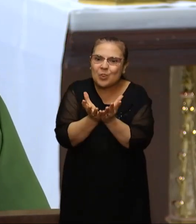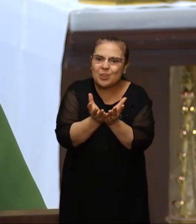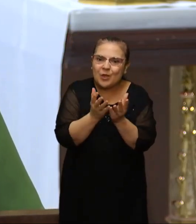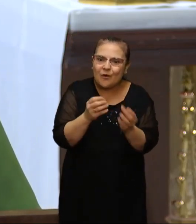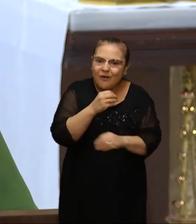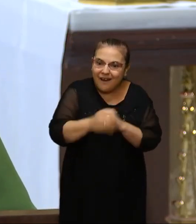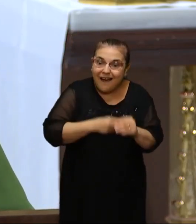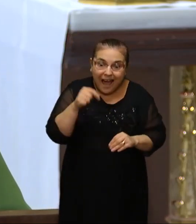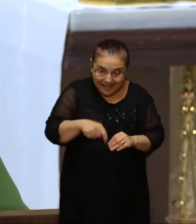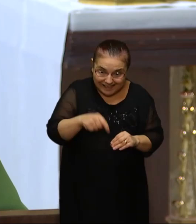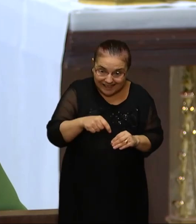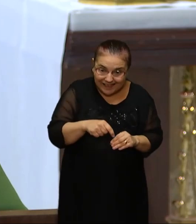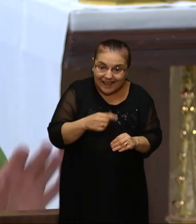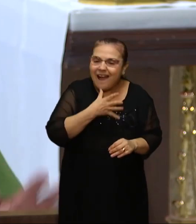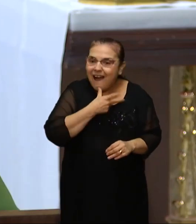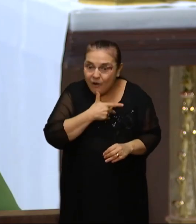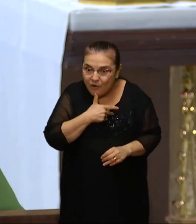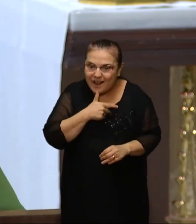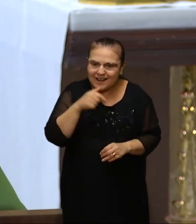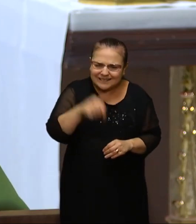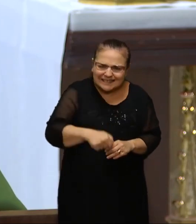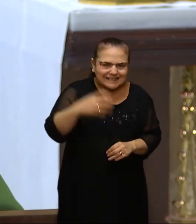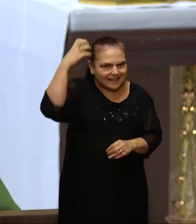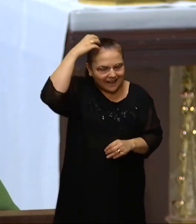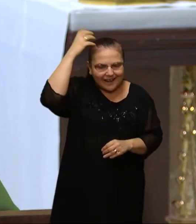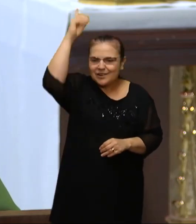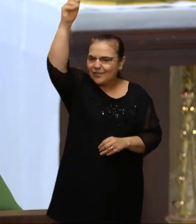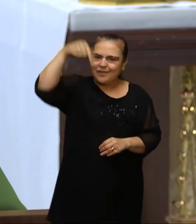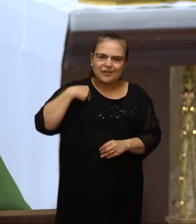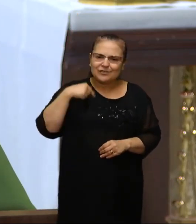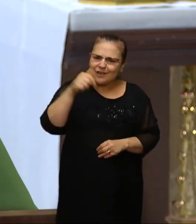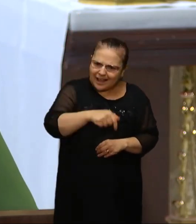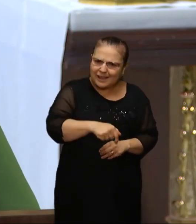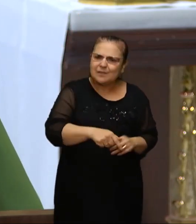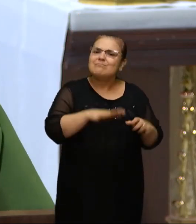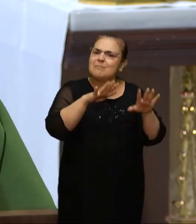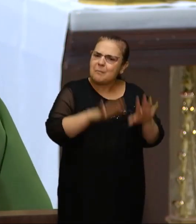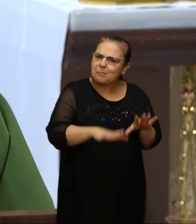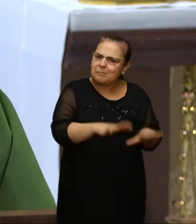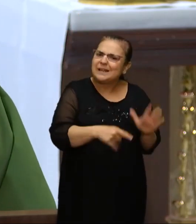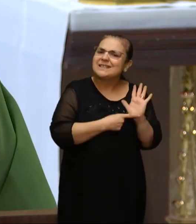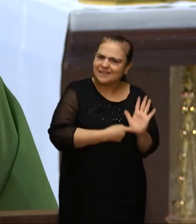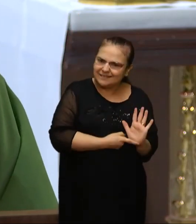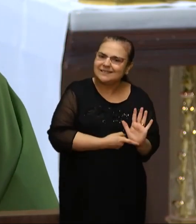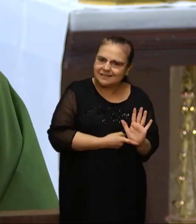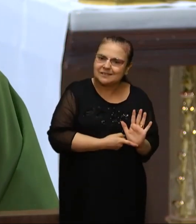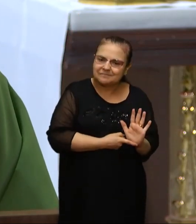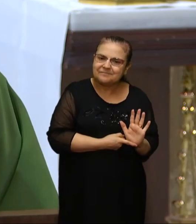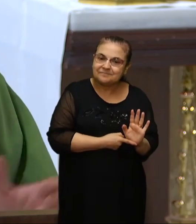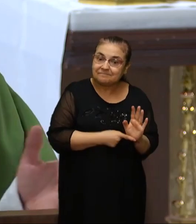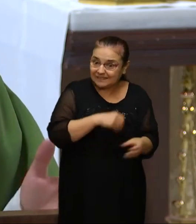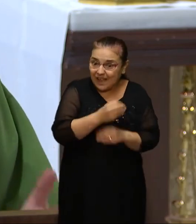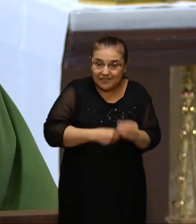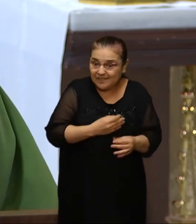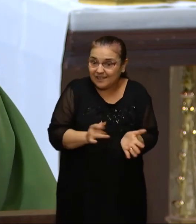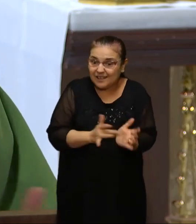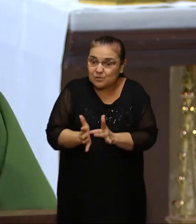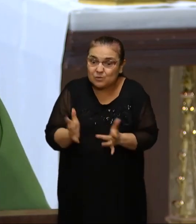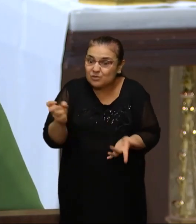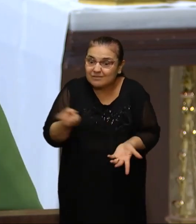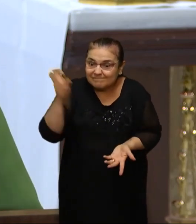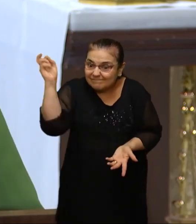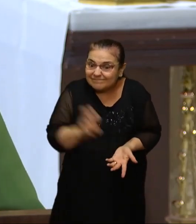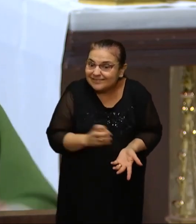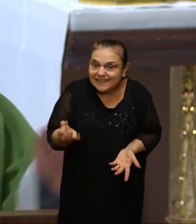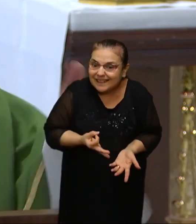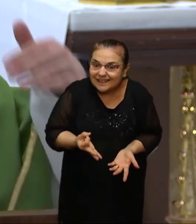ahora ese reino de Dios hacerlo ya presente qué es lo que viene a hacer el señor lo que viene hacer Jesús es murar el